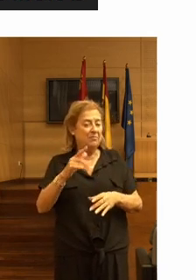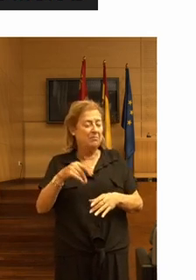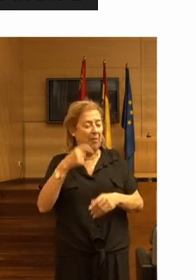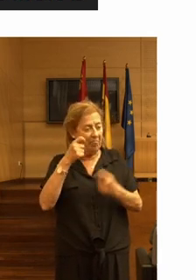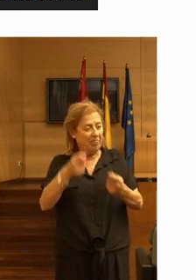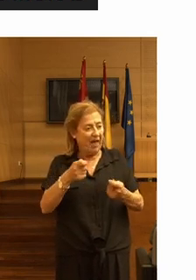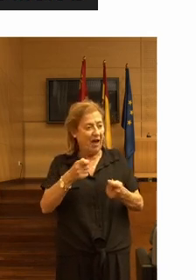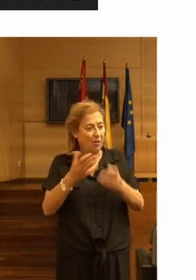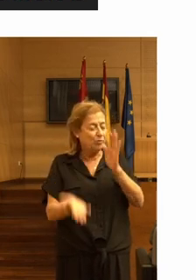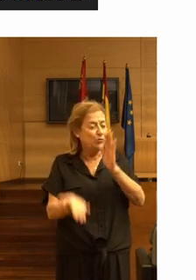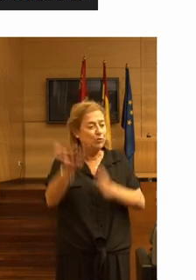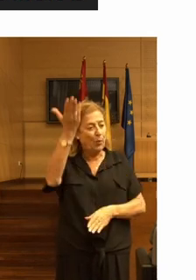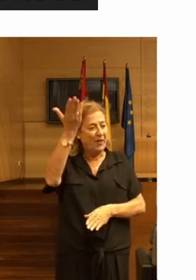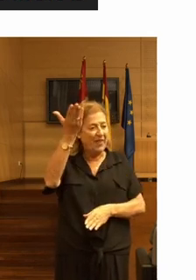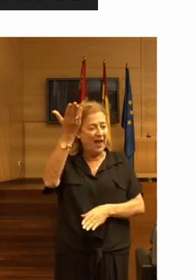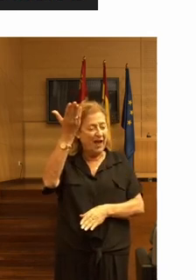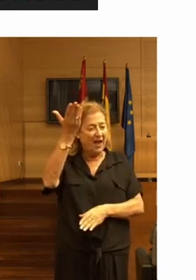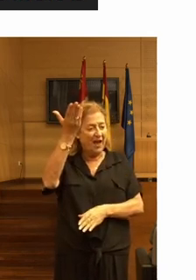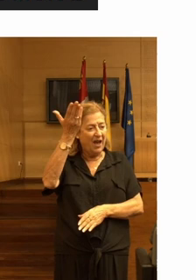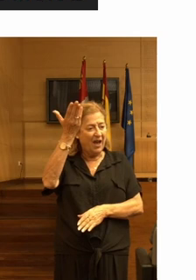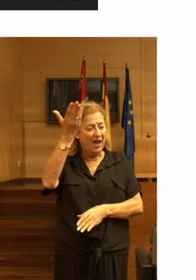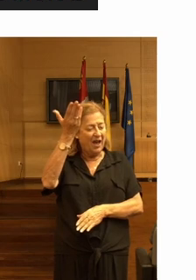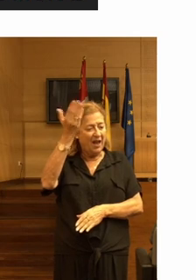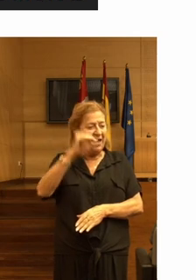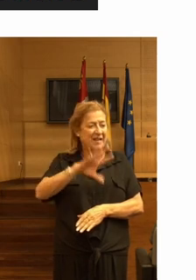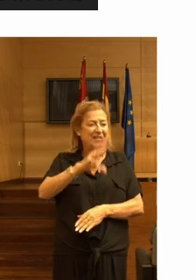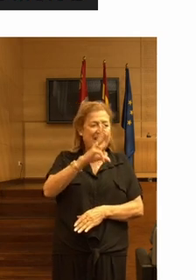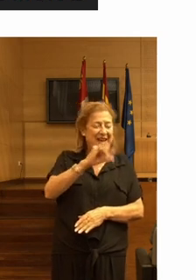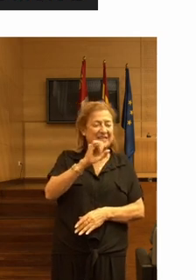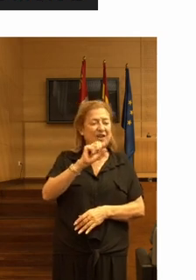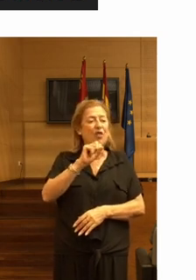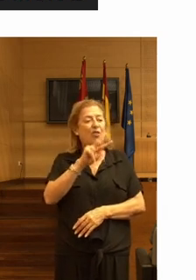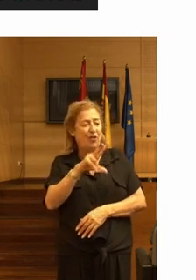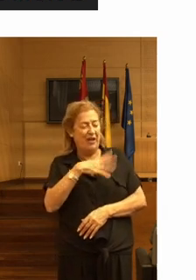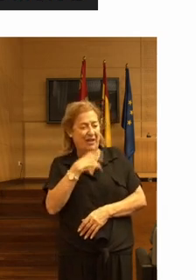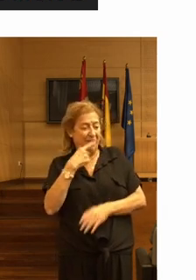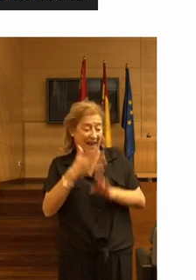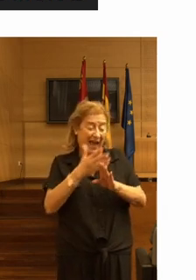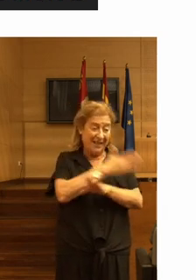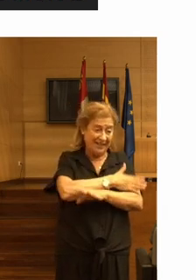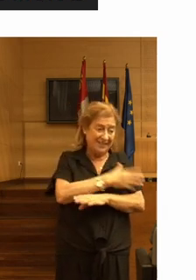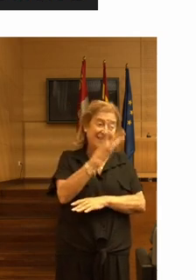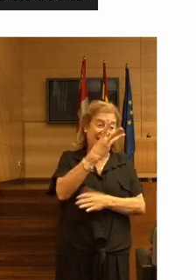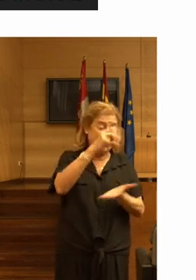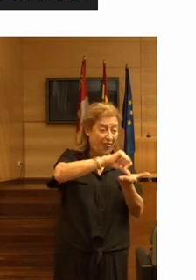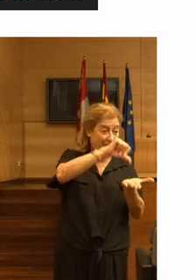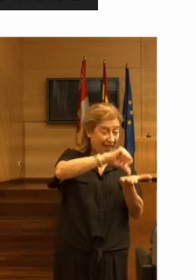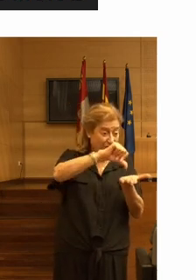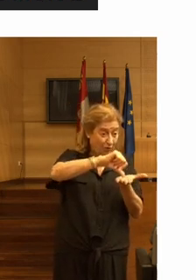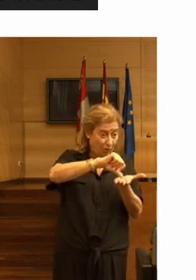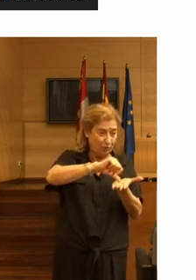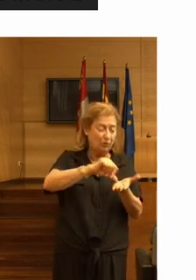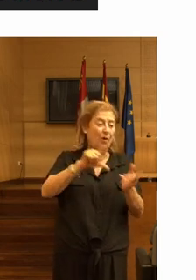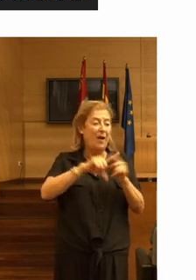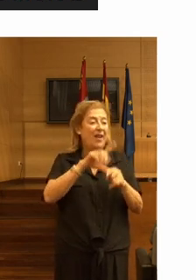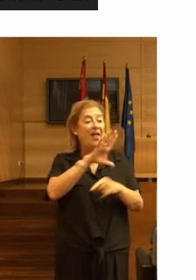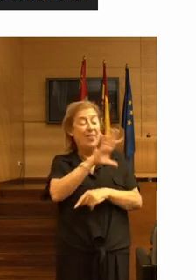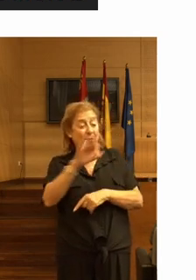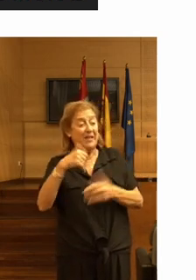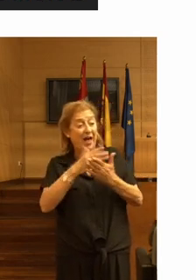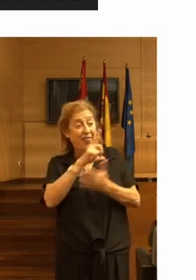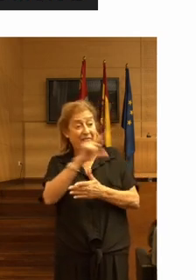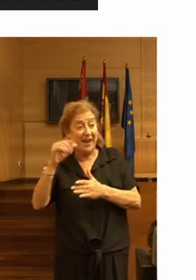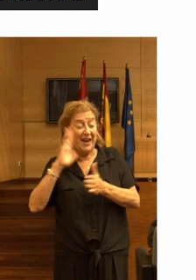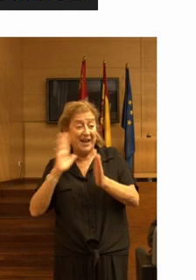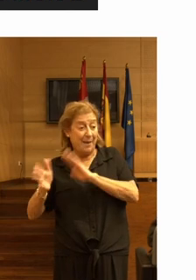experimentan una subida de entre 3 y 12, es decir, previo había 3 centros de entre 51 y 100